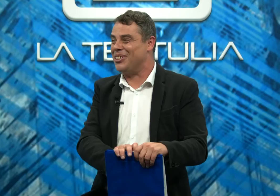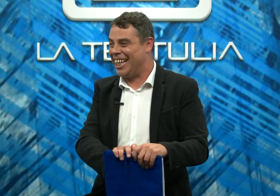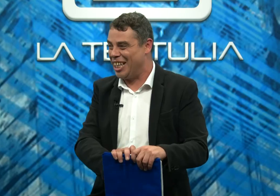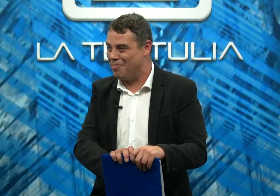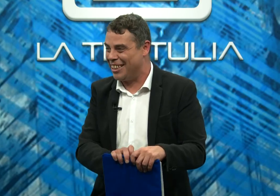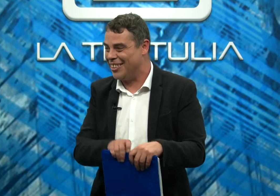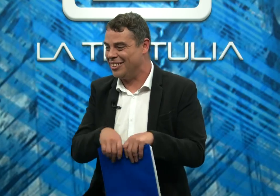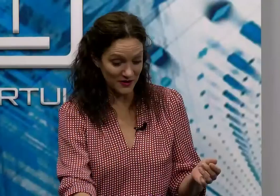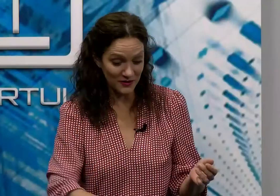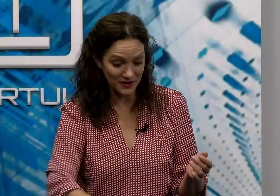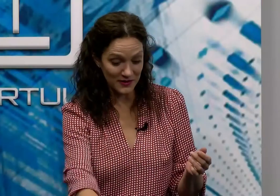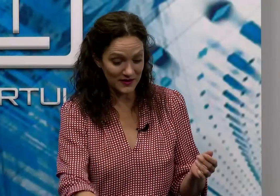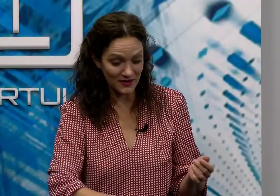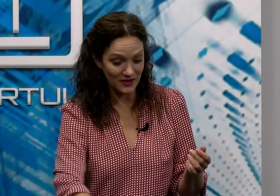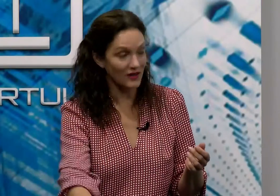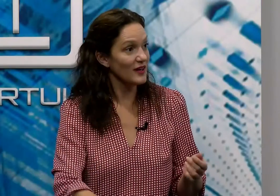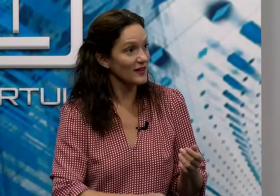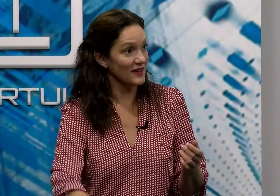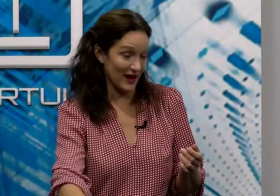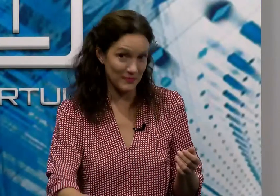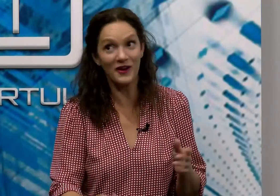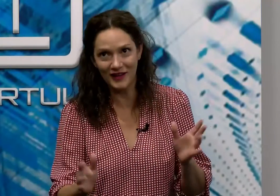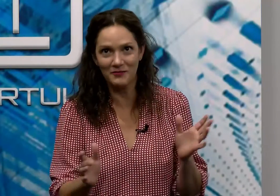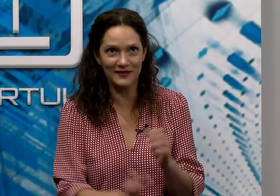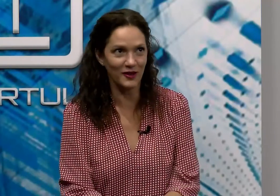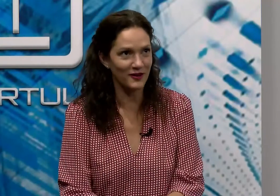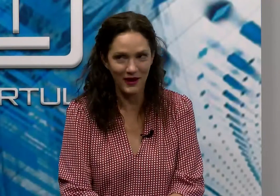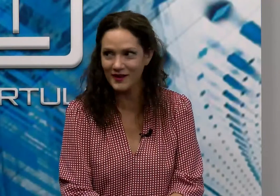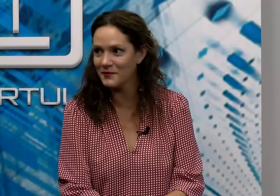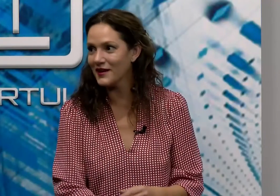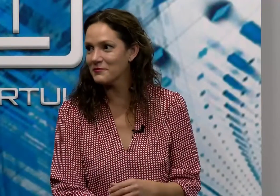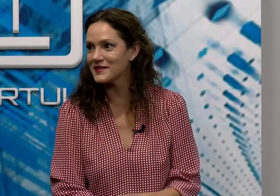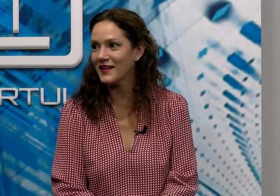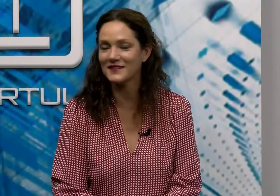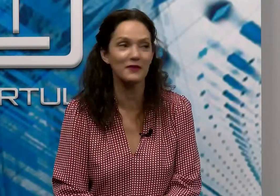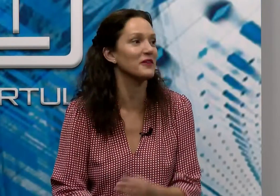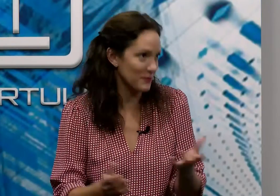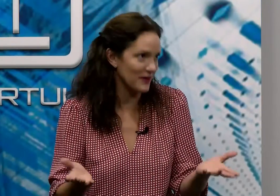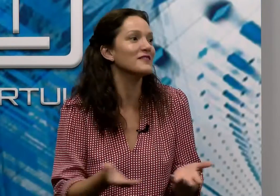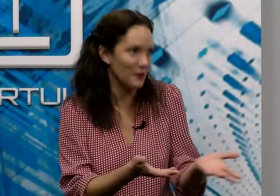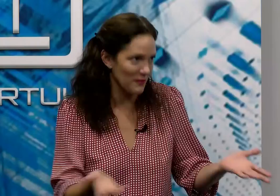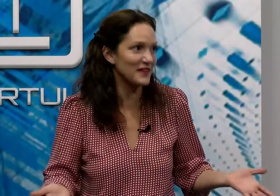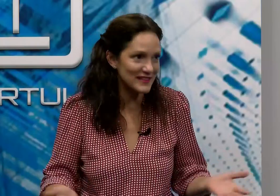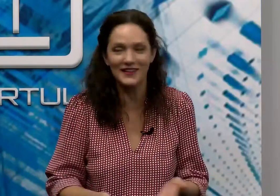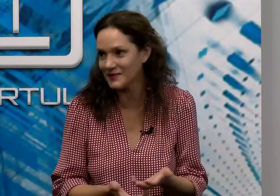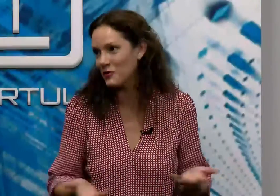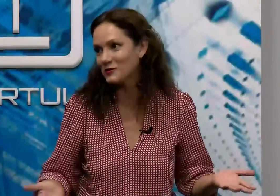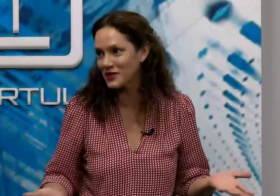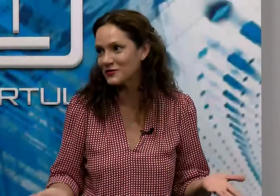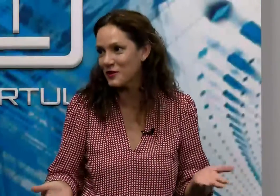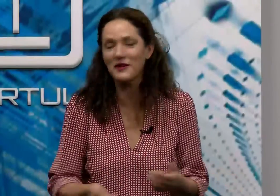le ponemos tu cáscara de plátano. No, coincido justamente con las moscas del plató hoy. Las moscas del plató, madre mía, qué pesadas están, pero bueno, como bien